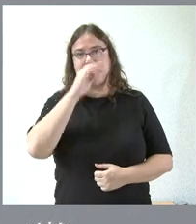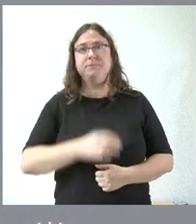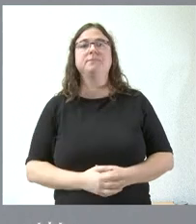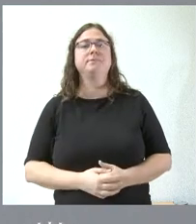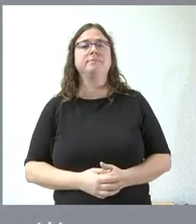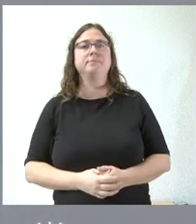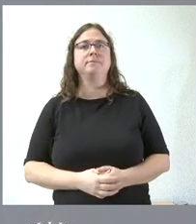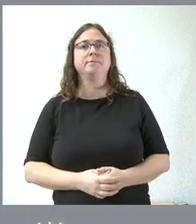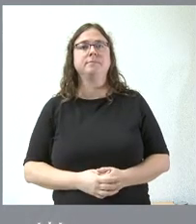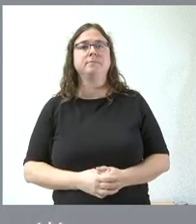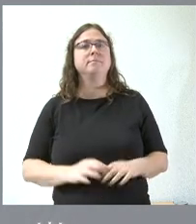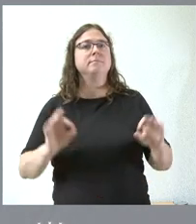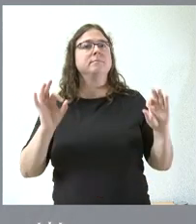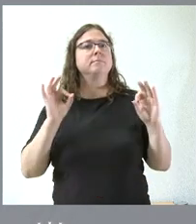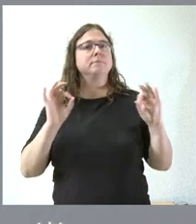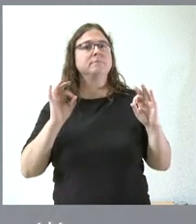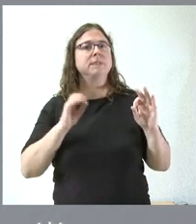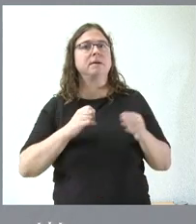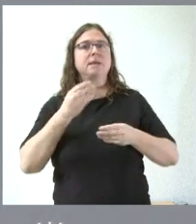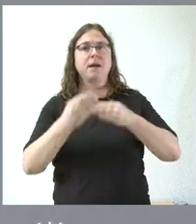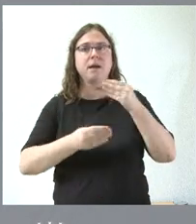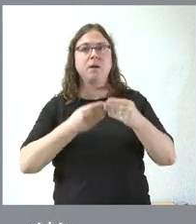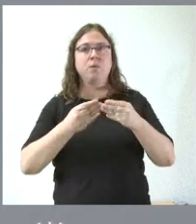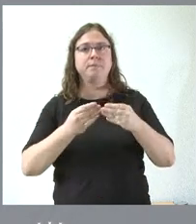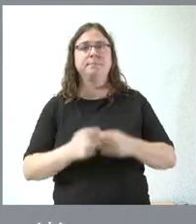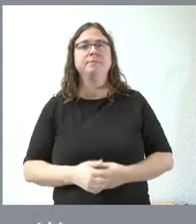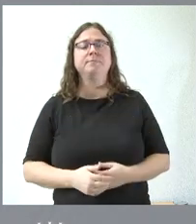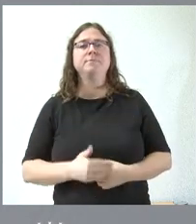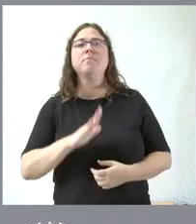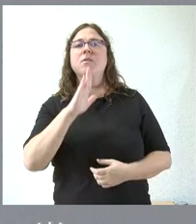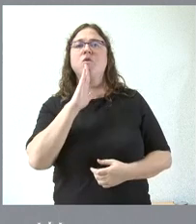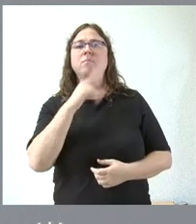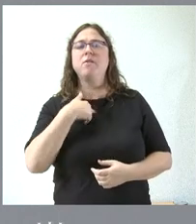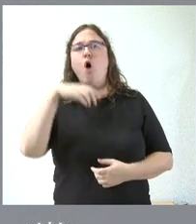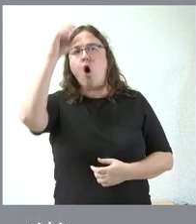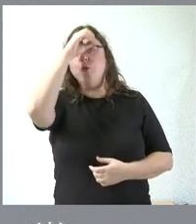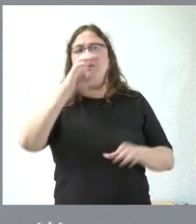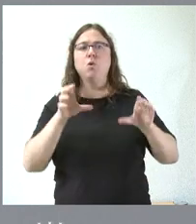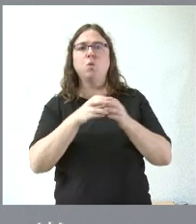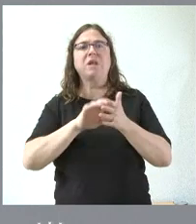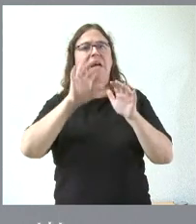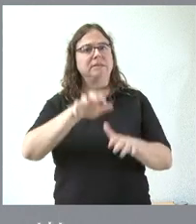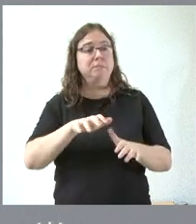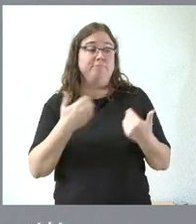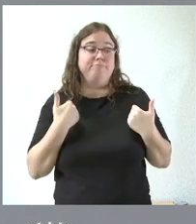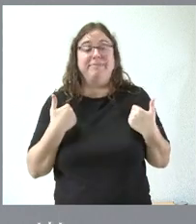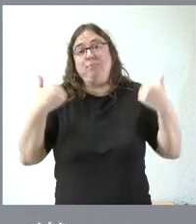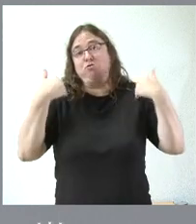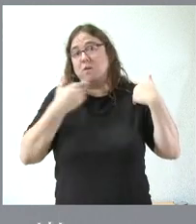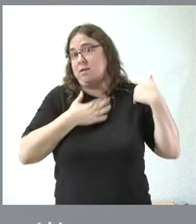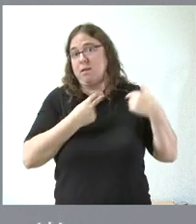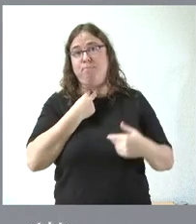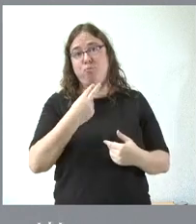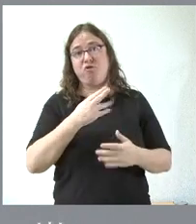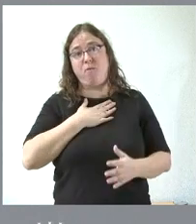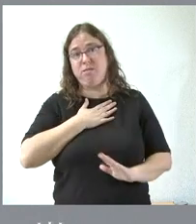zona Pues yo lo que hago es estar la opinión de la junta de Castilla de León que es mi responsabilidad como portavoz de